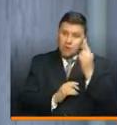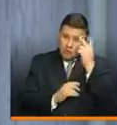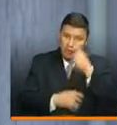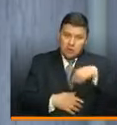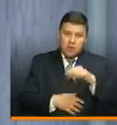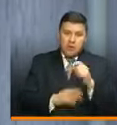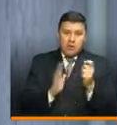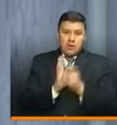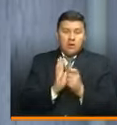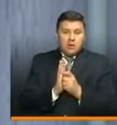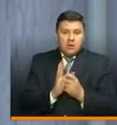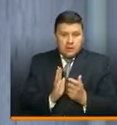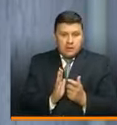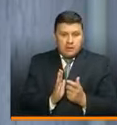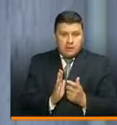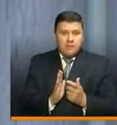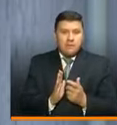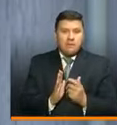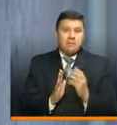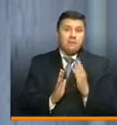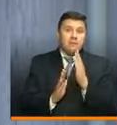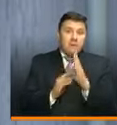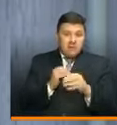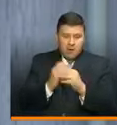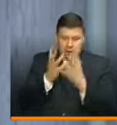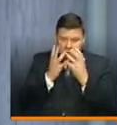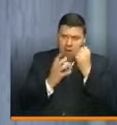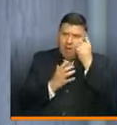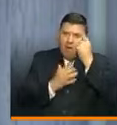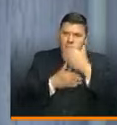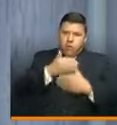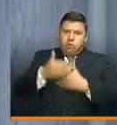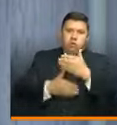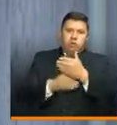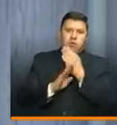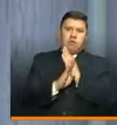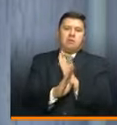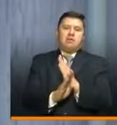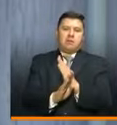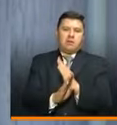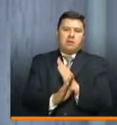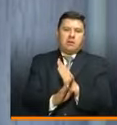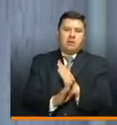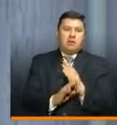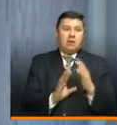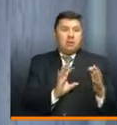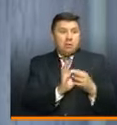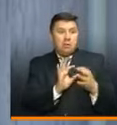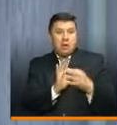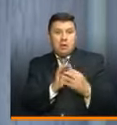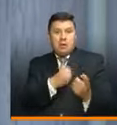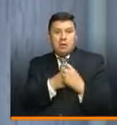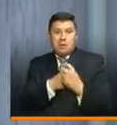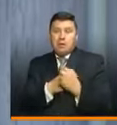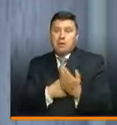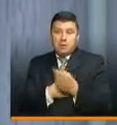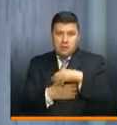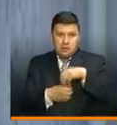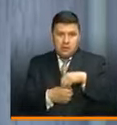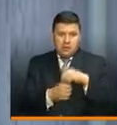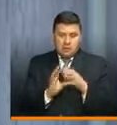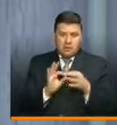estos dispositivos supongan una protección adicional y poder entender bien cuál es esa protección. Ha habido muchos aliados que se han querido sumar, también